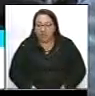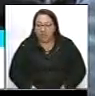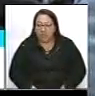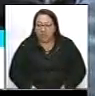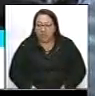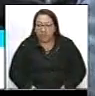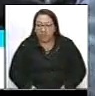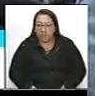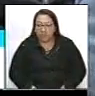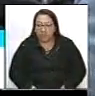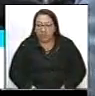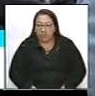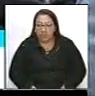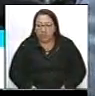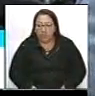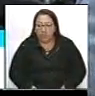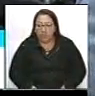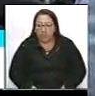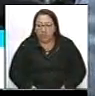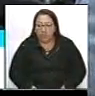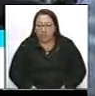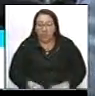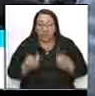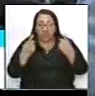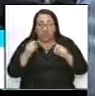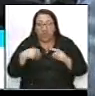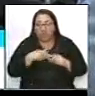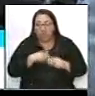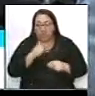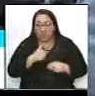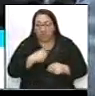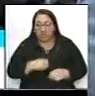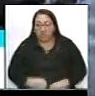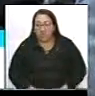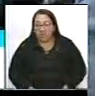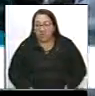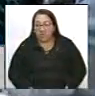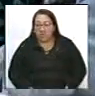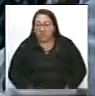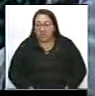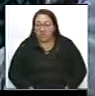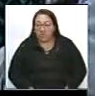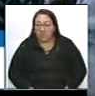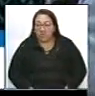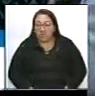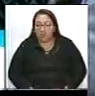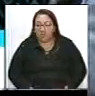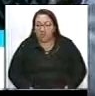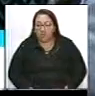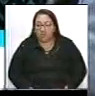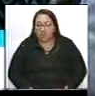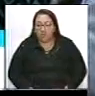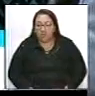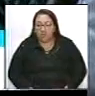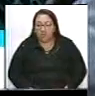la coherencia que tenemos las personas, Presidente, cada uno de nosotros. Gracias. Gracias, congresista Salazar. Tiene la palabra congresista